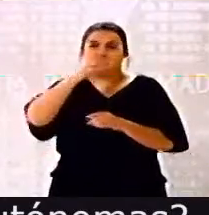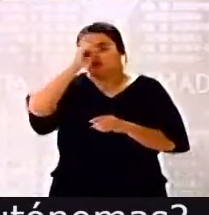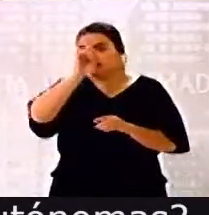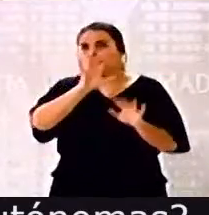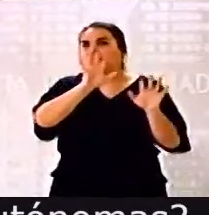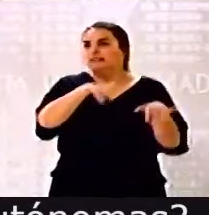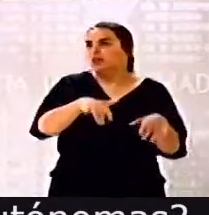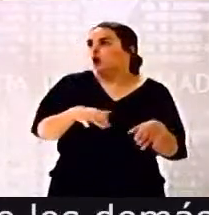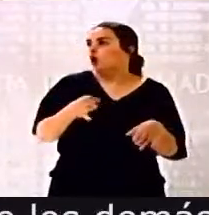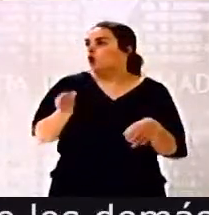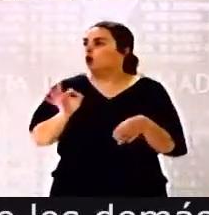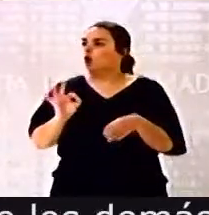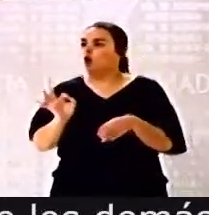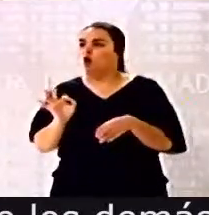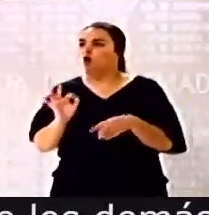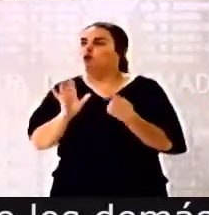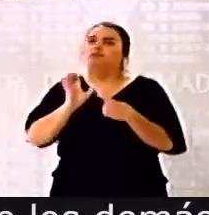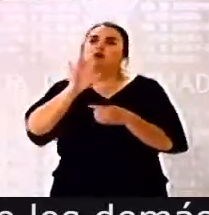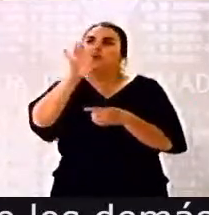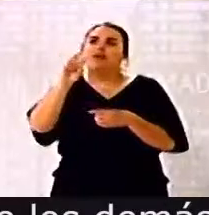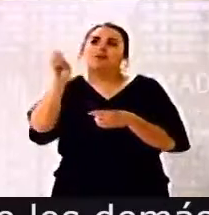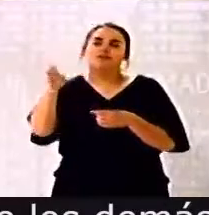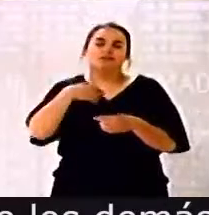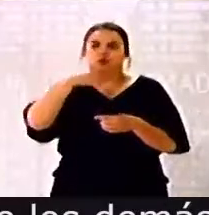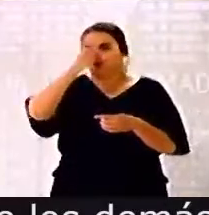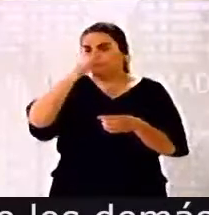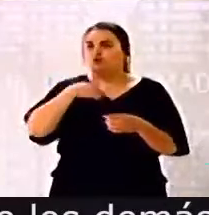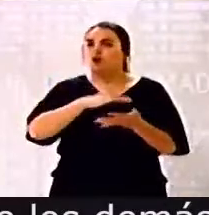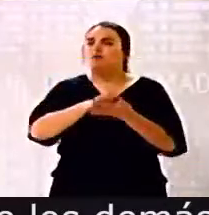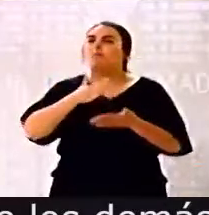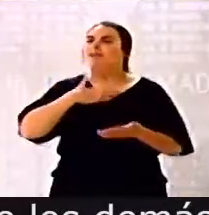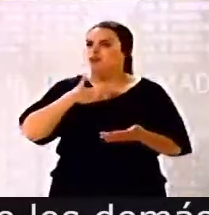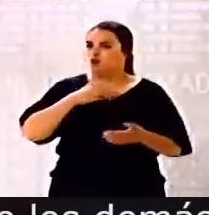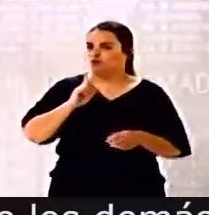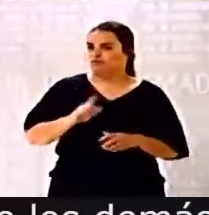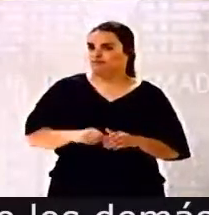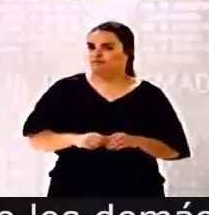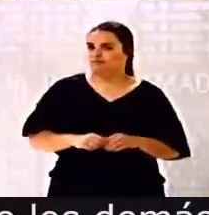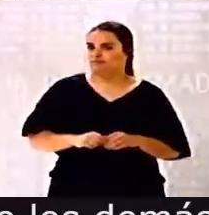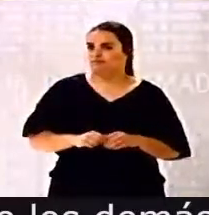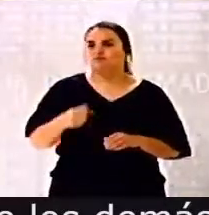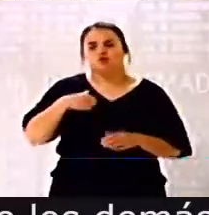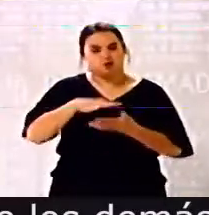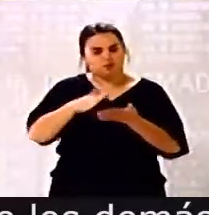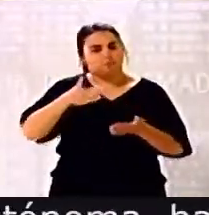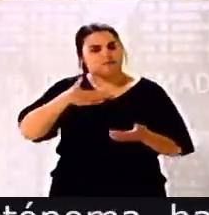y León, ni sé qué pasó en otra comunidad autónoma. Yo le hablo de lo mío.